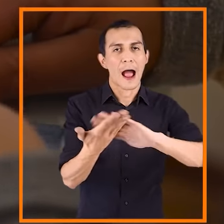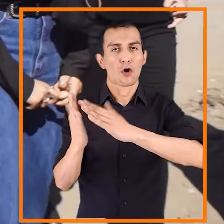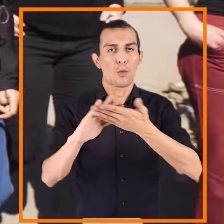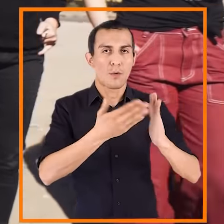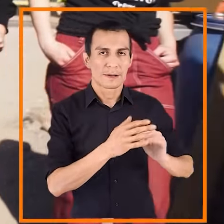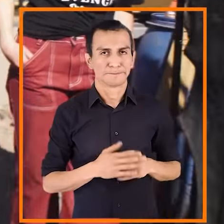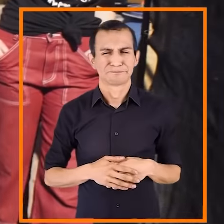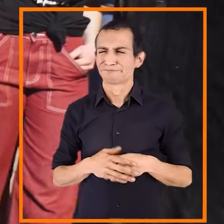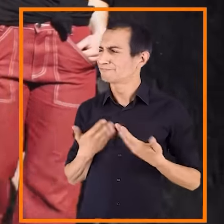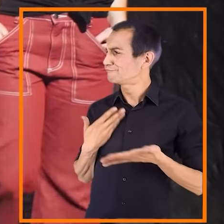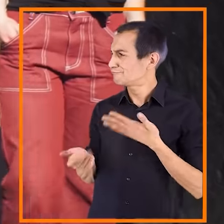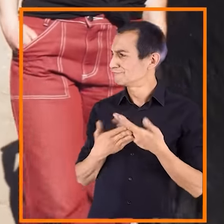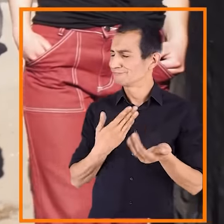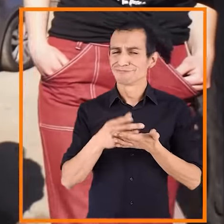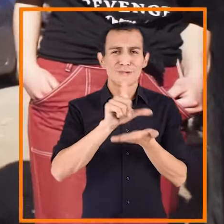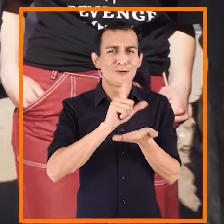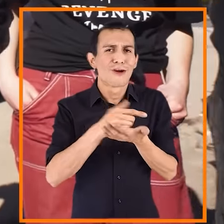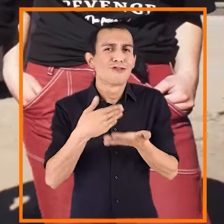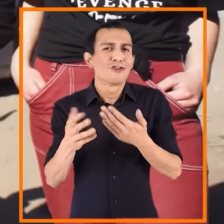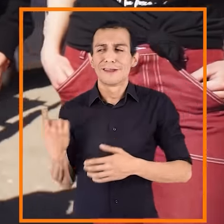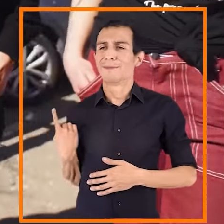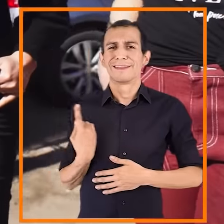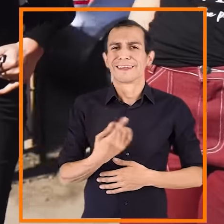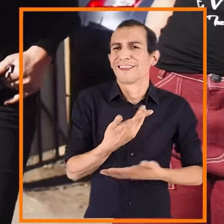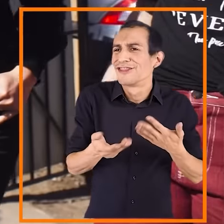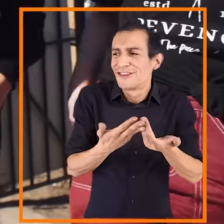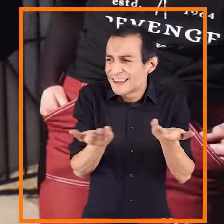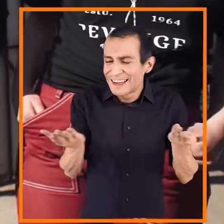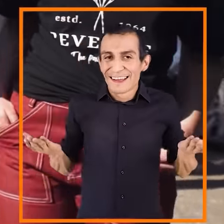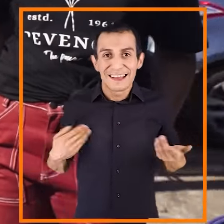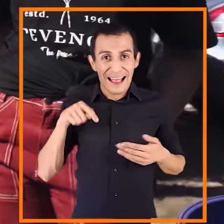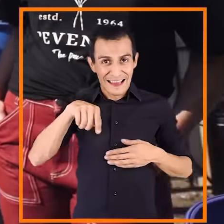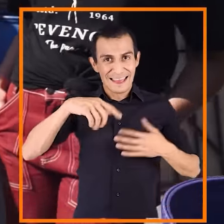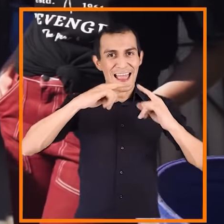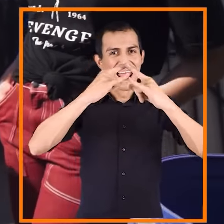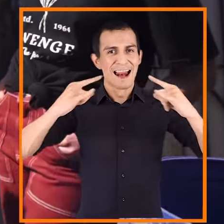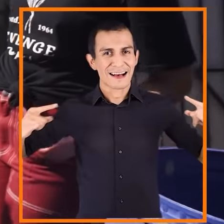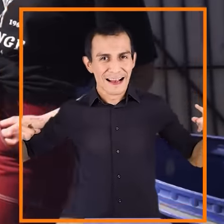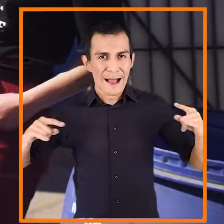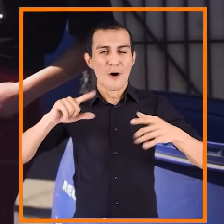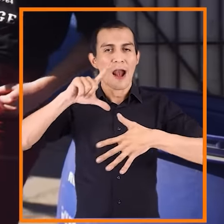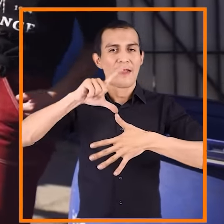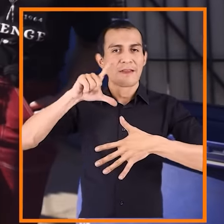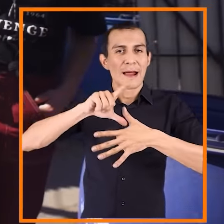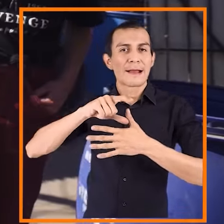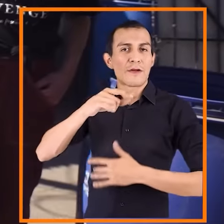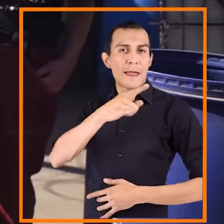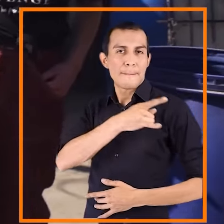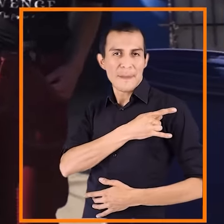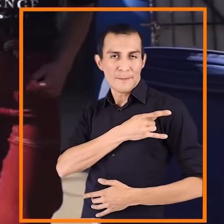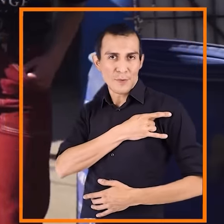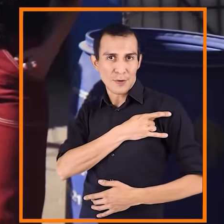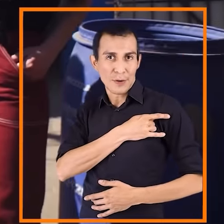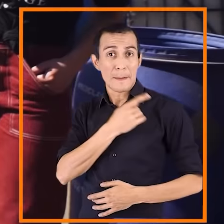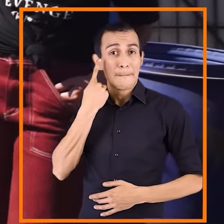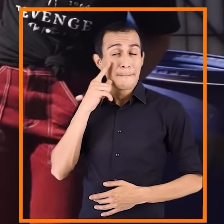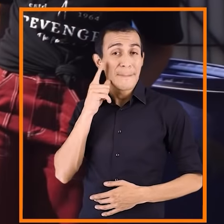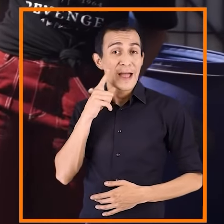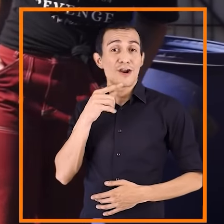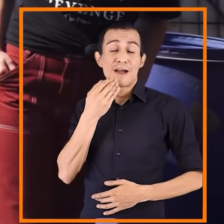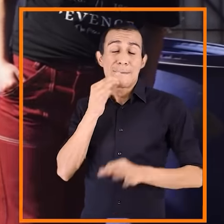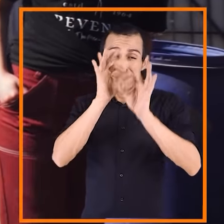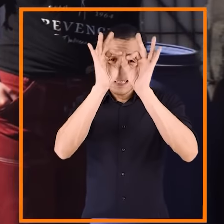comunidad. ¿Dónde estamos? ¿En qué lugar? ¿Dónde me trajeron? A ver, cuéntenme. Estamos acá en el campamento latinoamericano de Maipú,